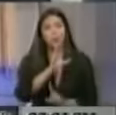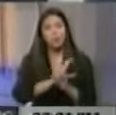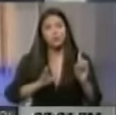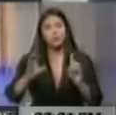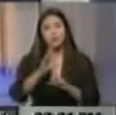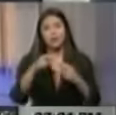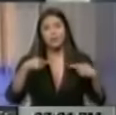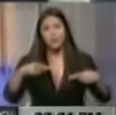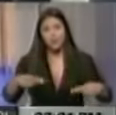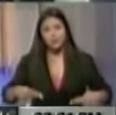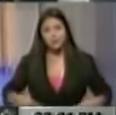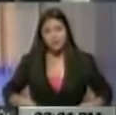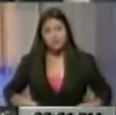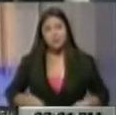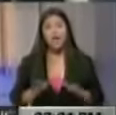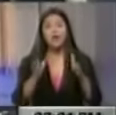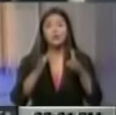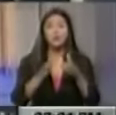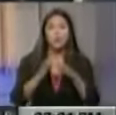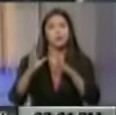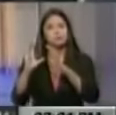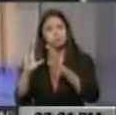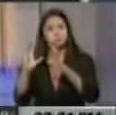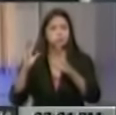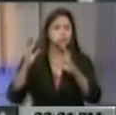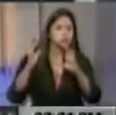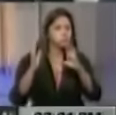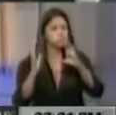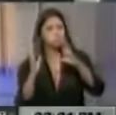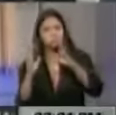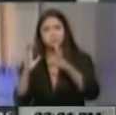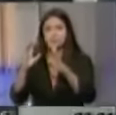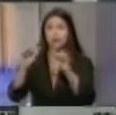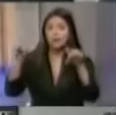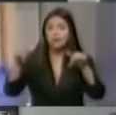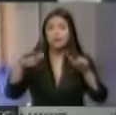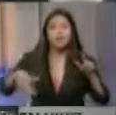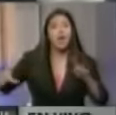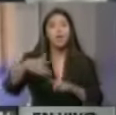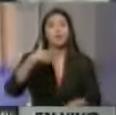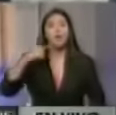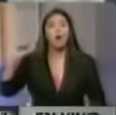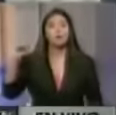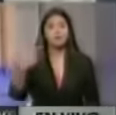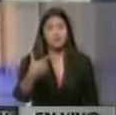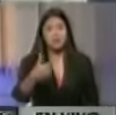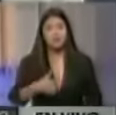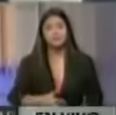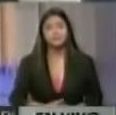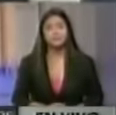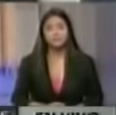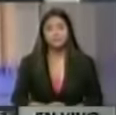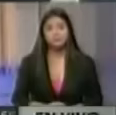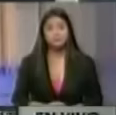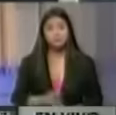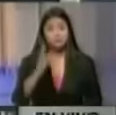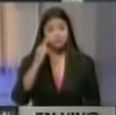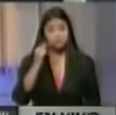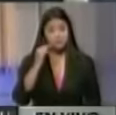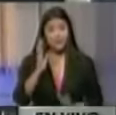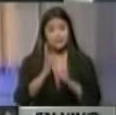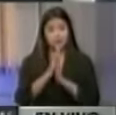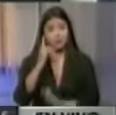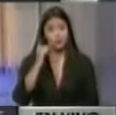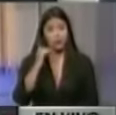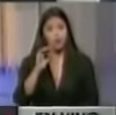de la humanidad a la parranda de San Pedro, que de paso San Pedro es el patrono de toda esta región de Guatire, y ellos tienen